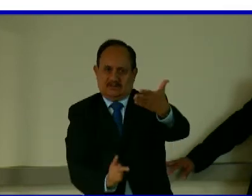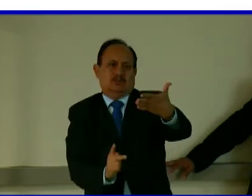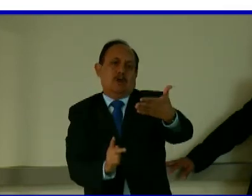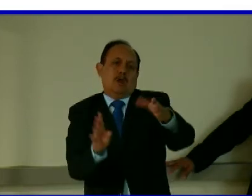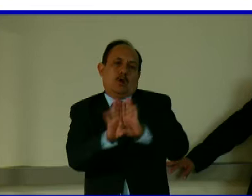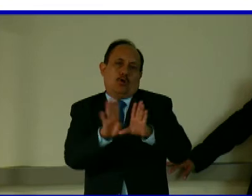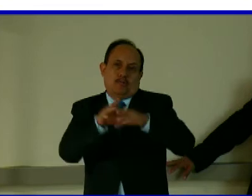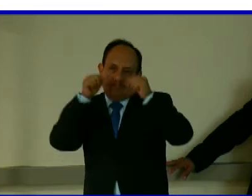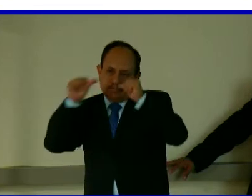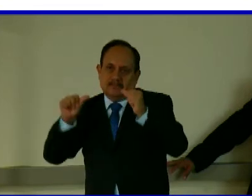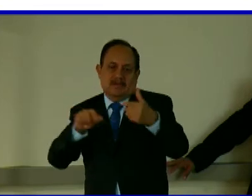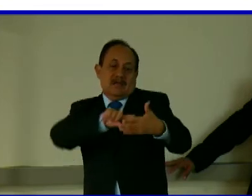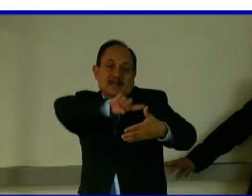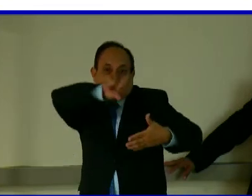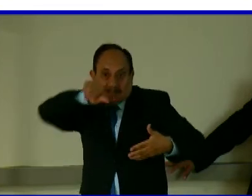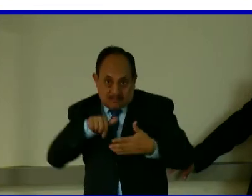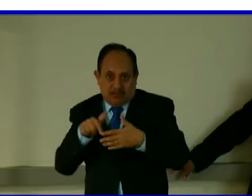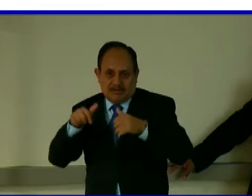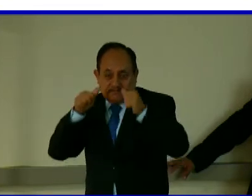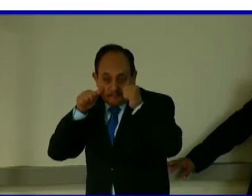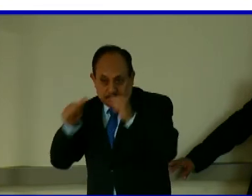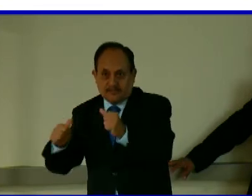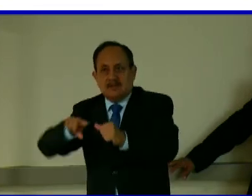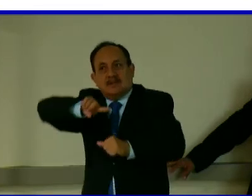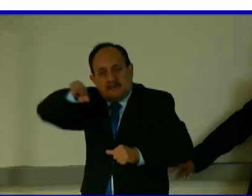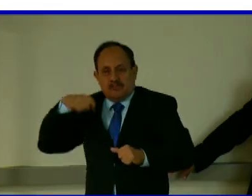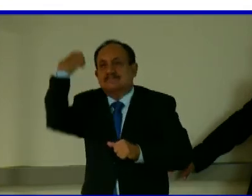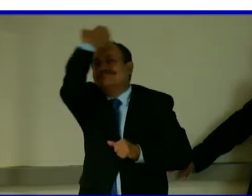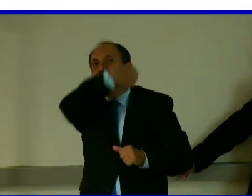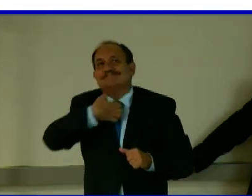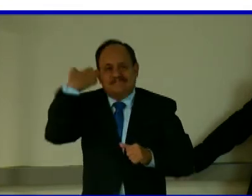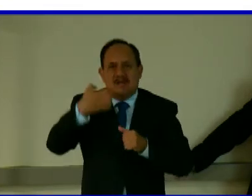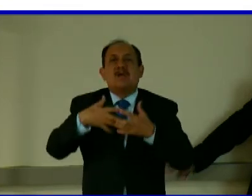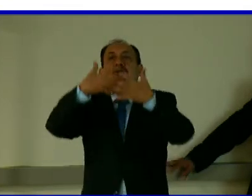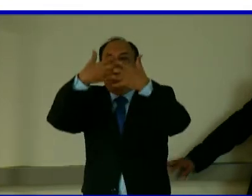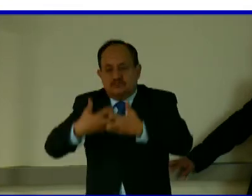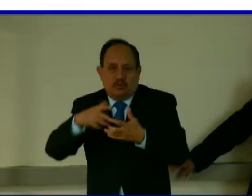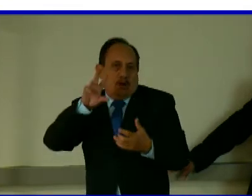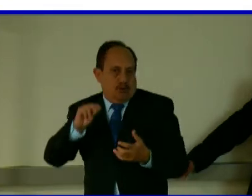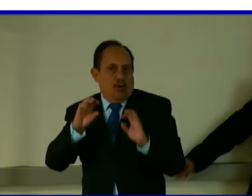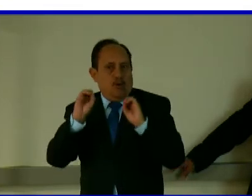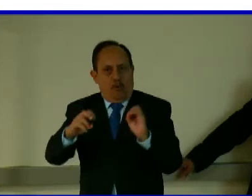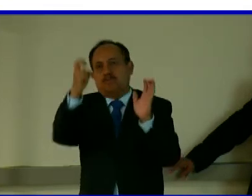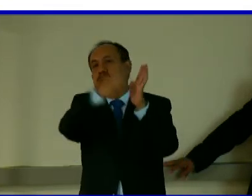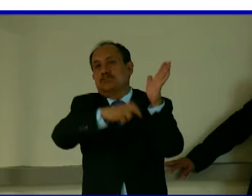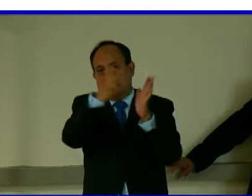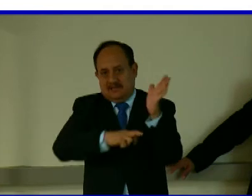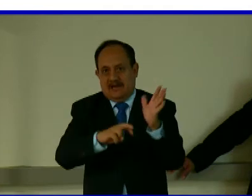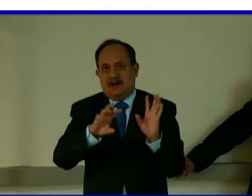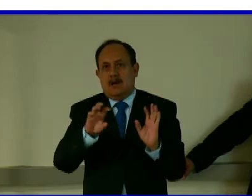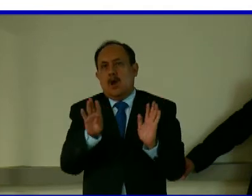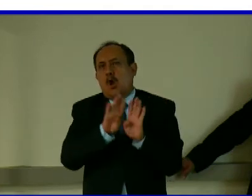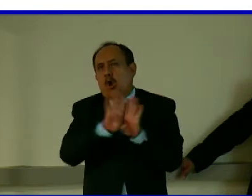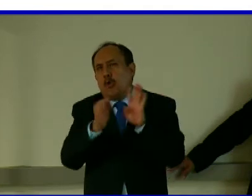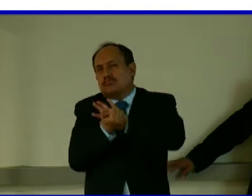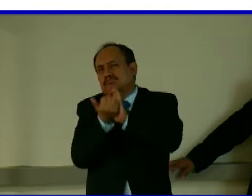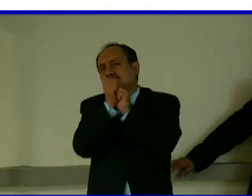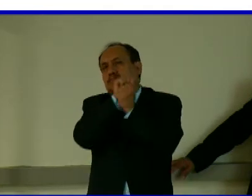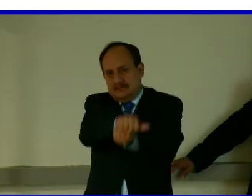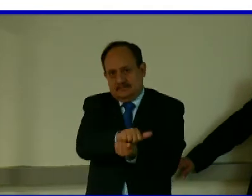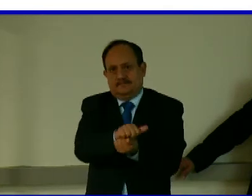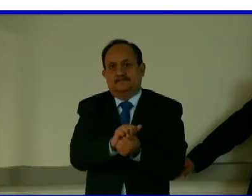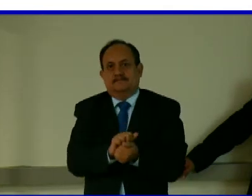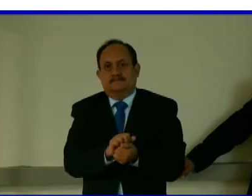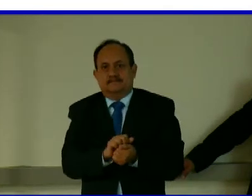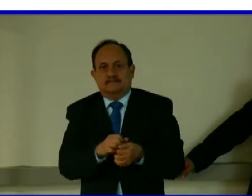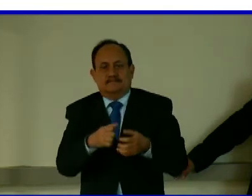se evalúa el plan para determinar si lo que estamos haciendo funciona o no y cómo se va a modificar para estar seguro que se asegura, para estar seguro